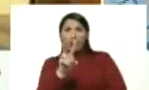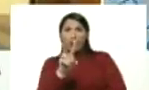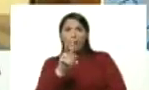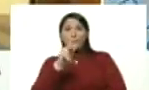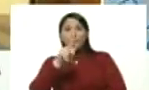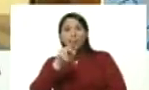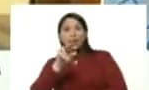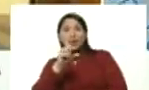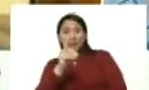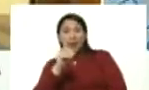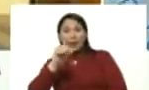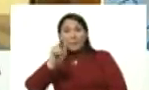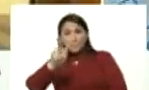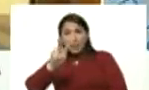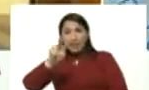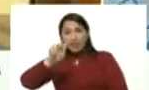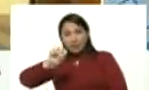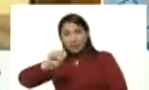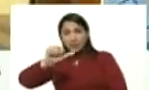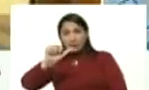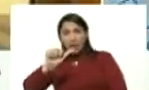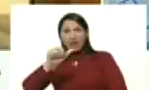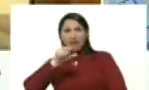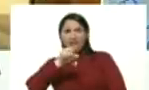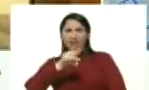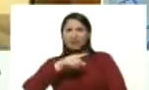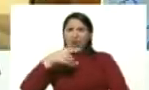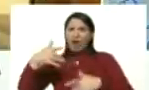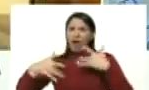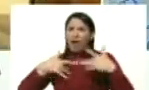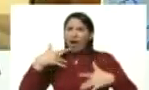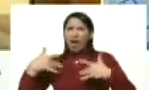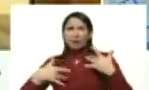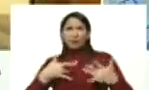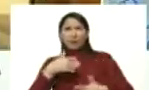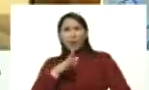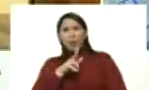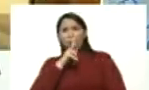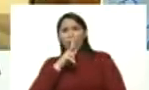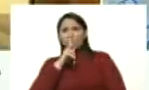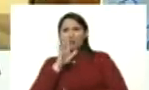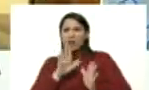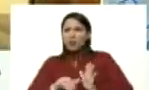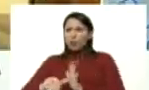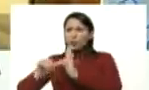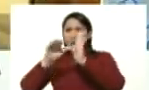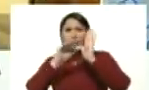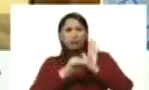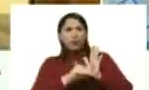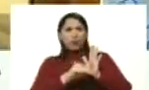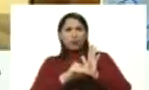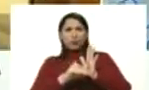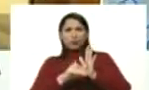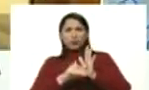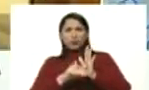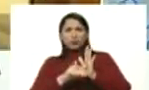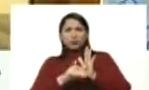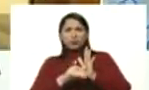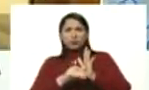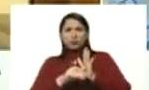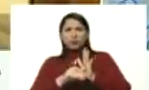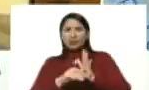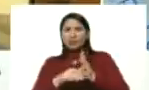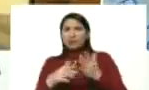PDVSA. Con un acto flagrante de corrupción de un sector de la